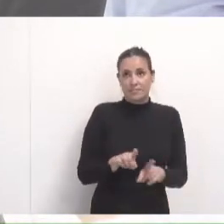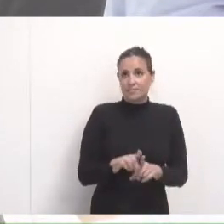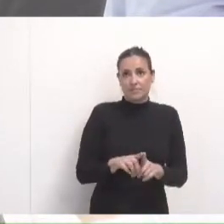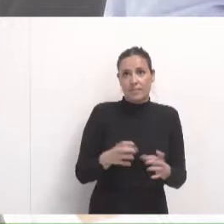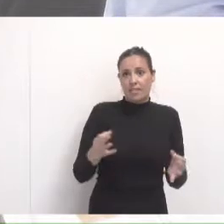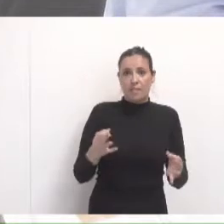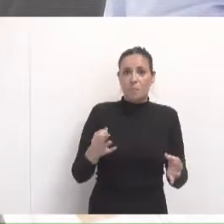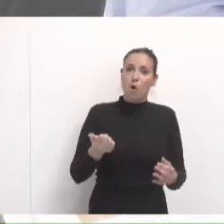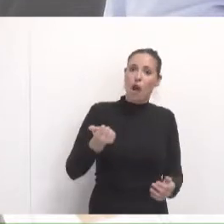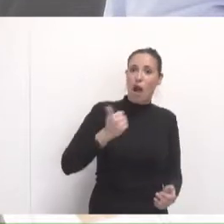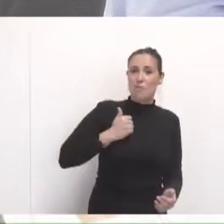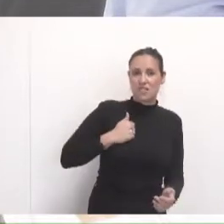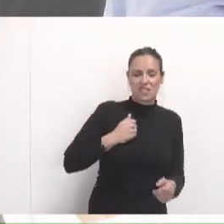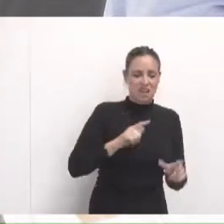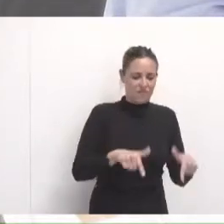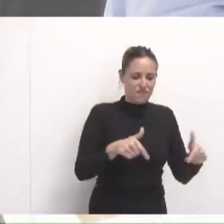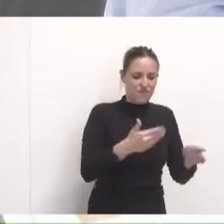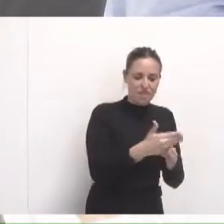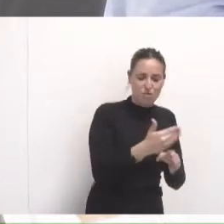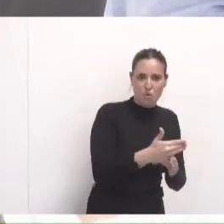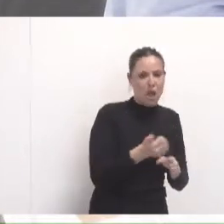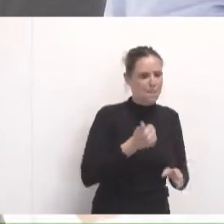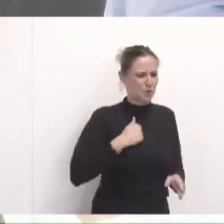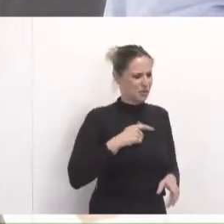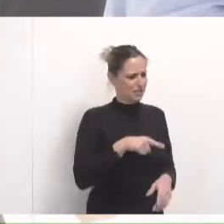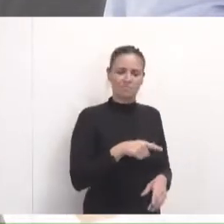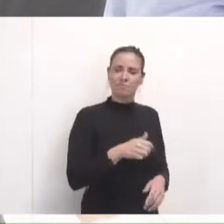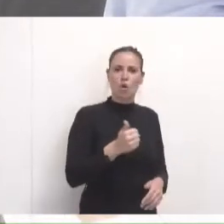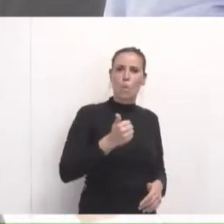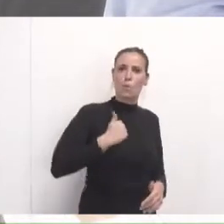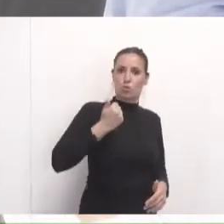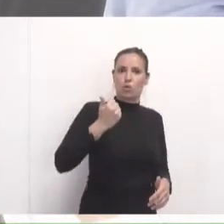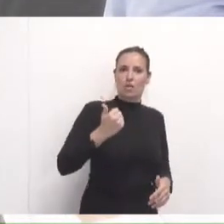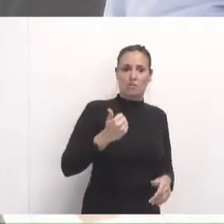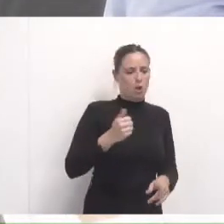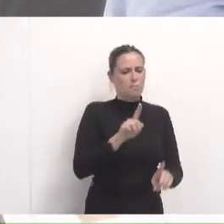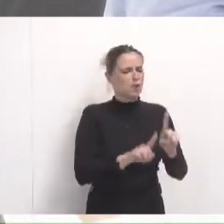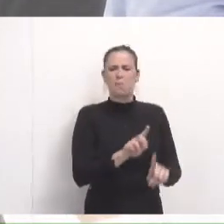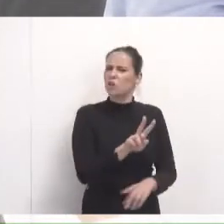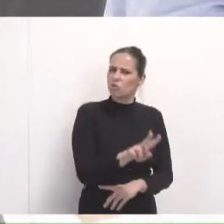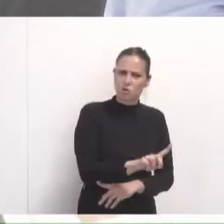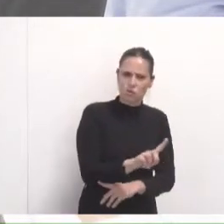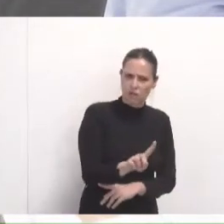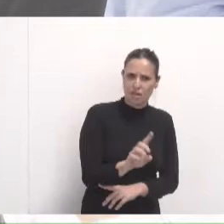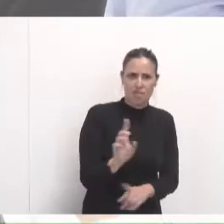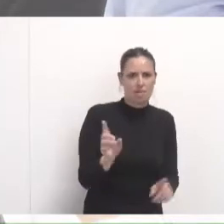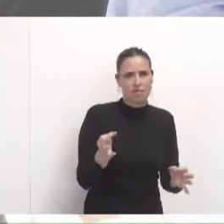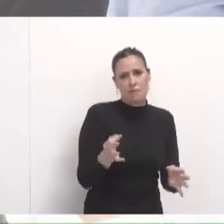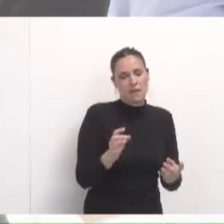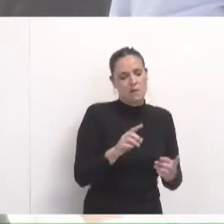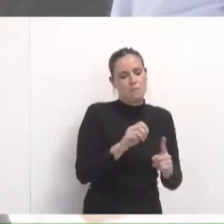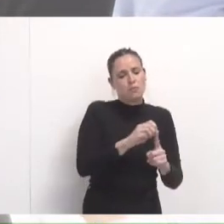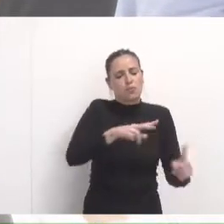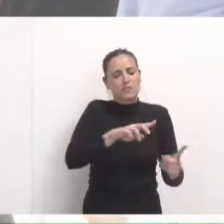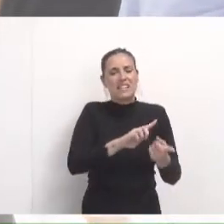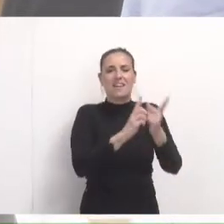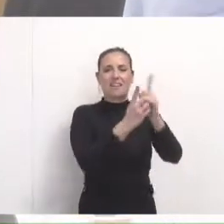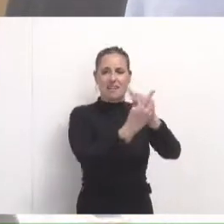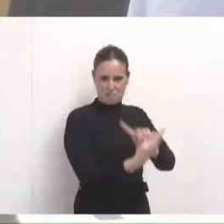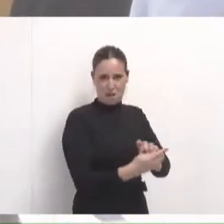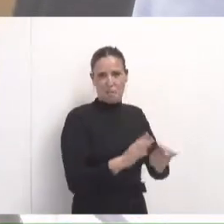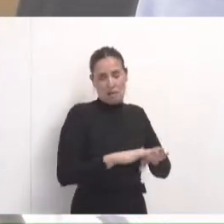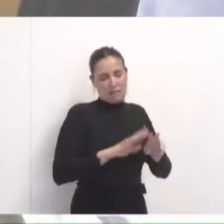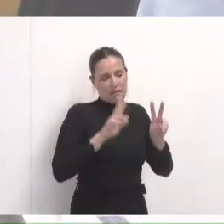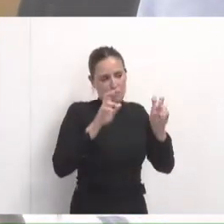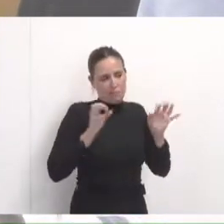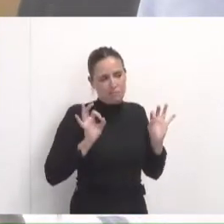tenemos que aprovechar esos residuos como una oportunidad, no como un problema. Yo creo que es donde tenemos que enfocar el asunto,